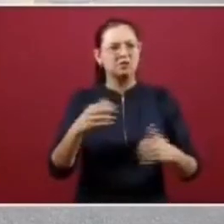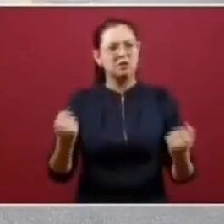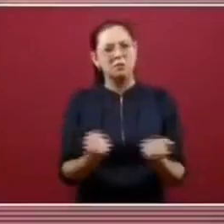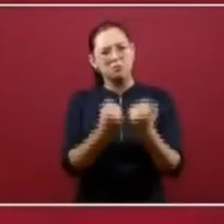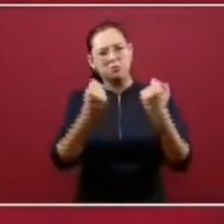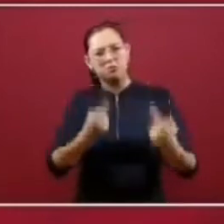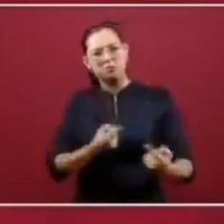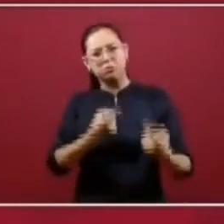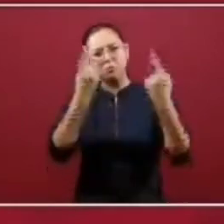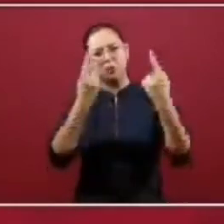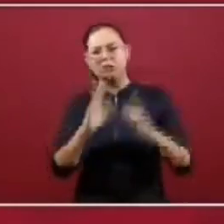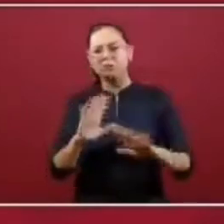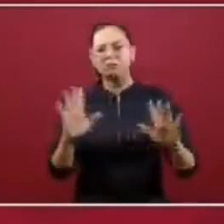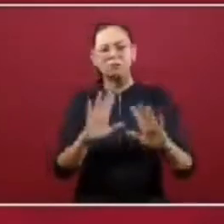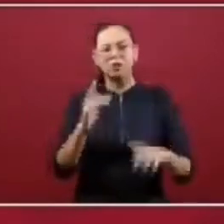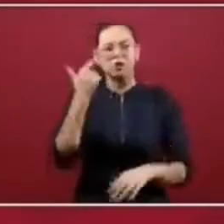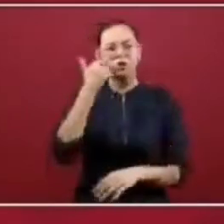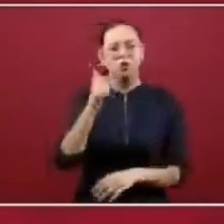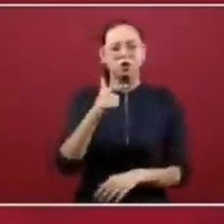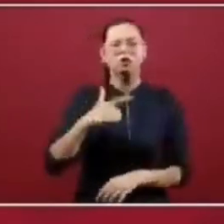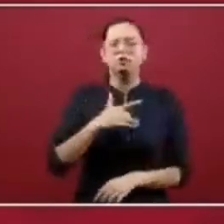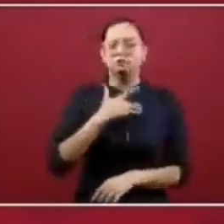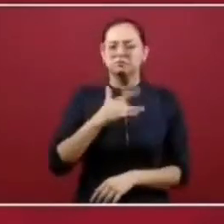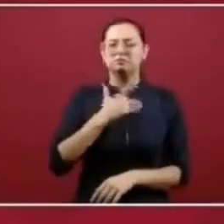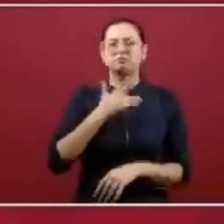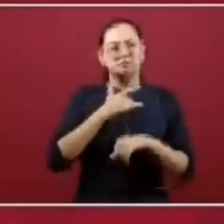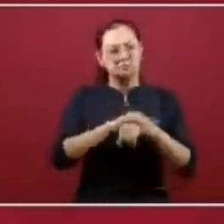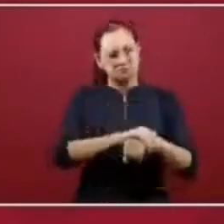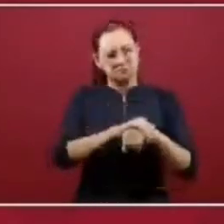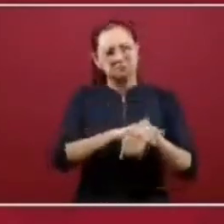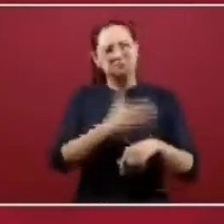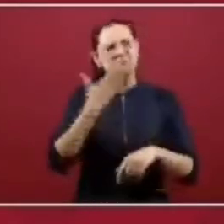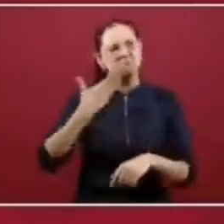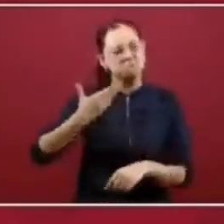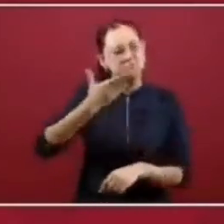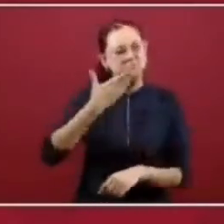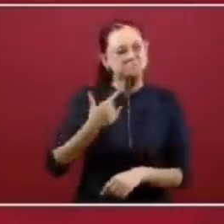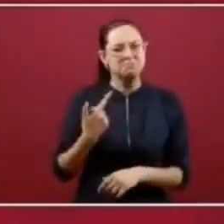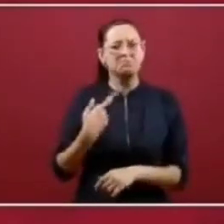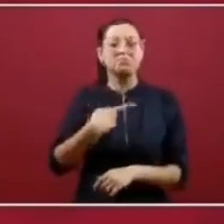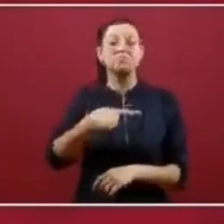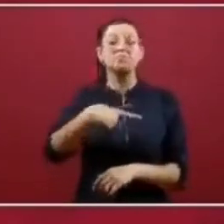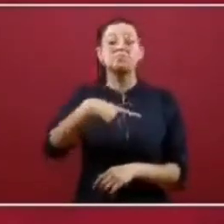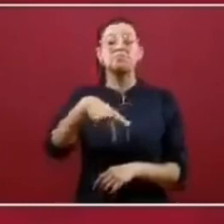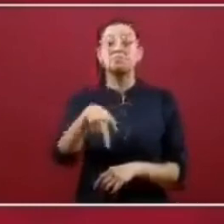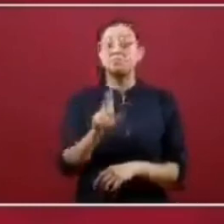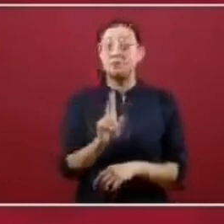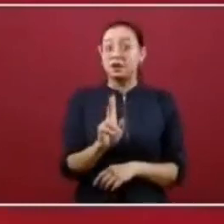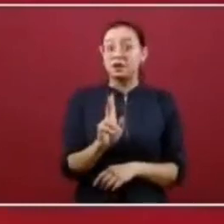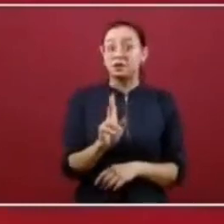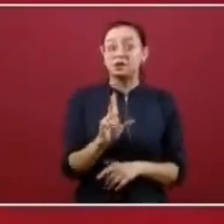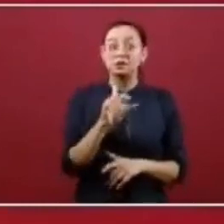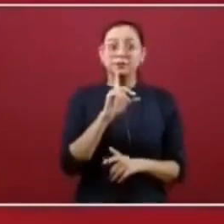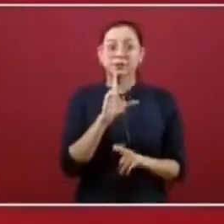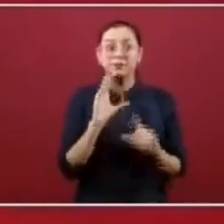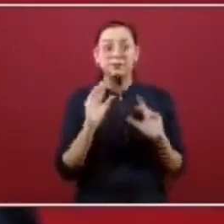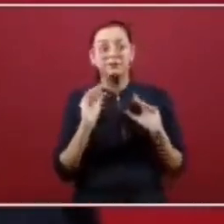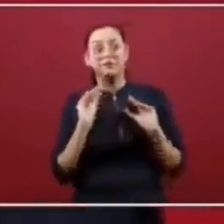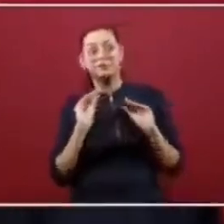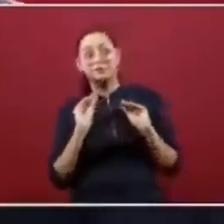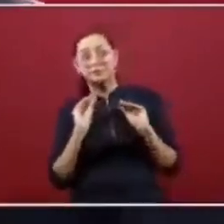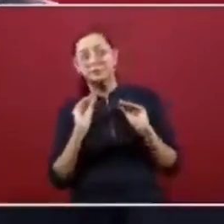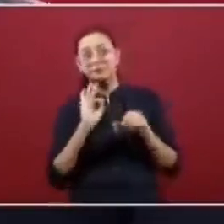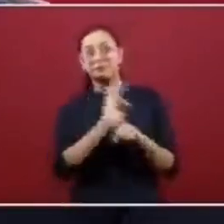confrontación, queremos una relación de amistad, pero eso no implica que nos quedemos callados o